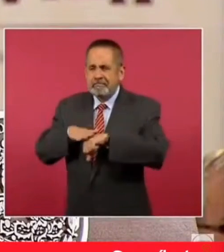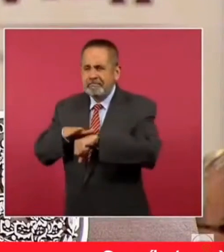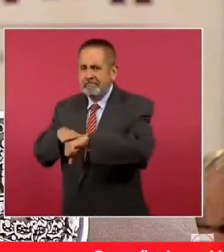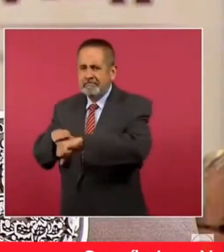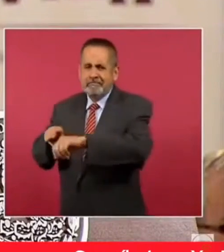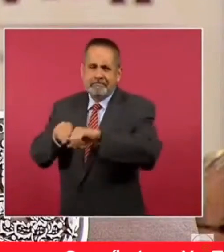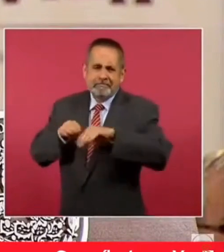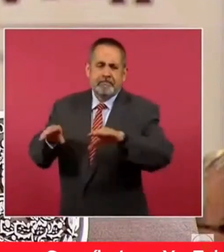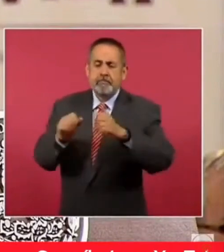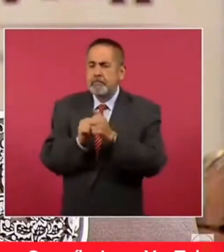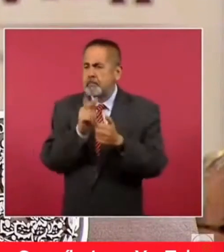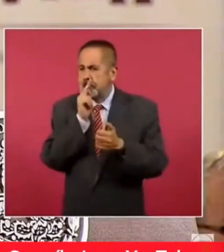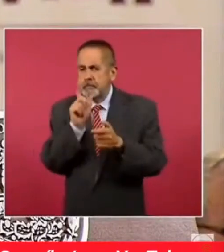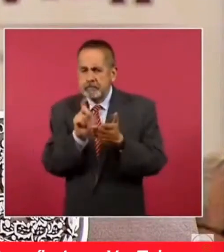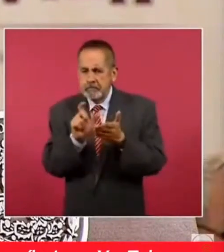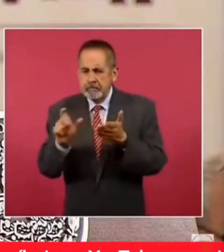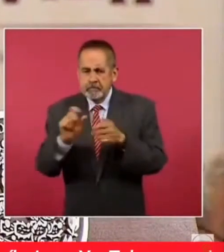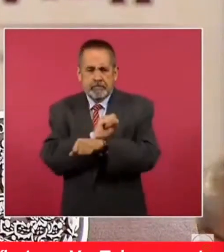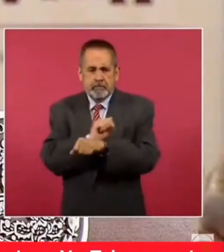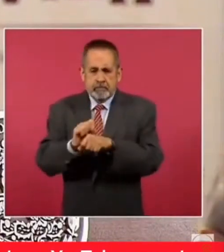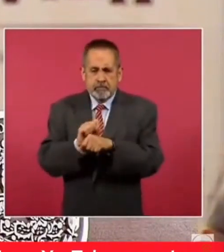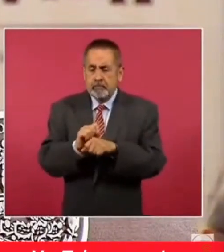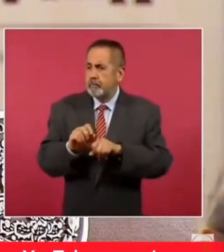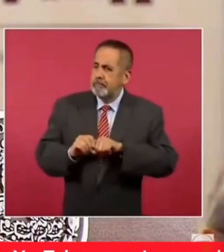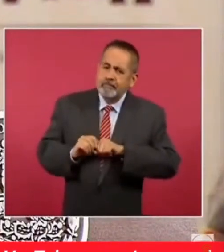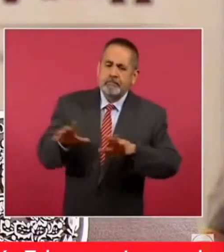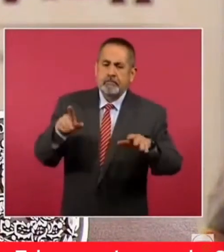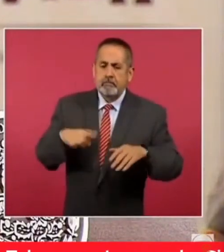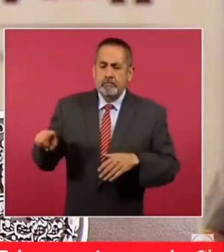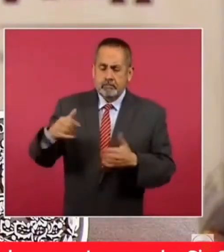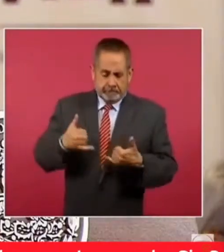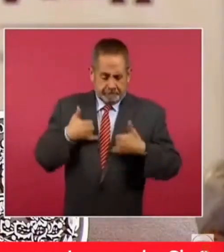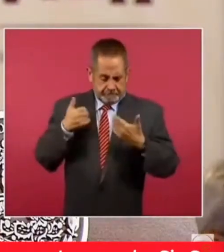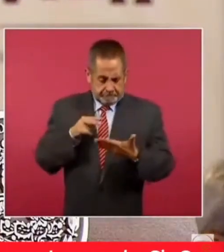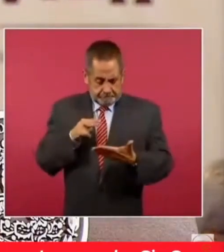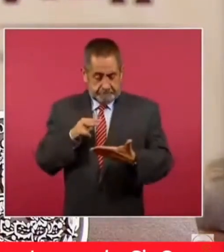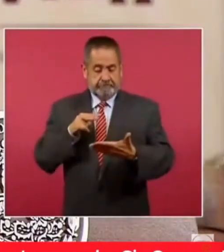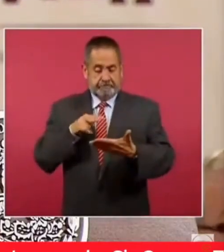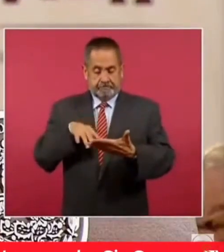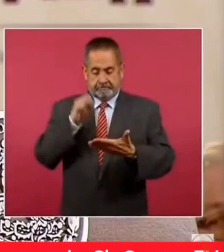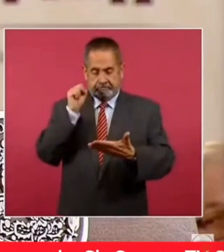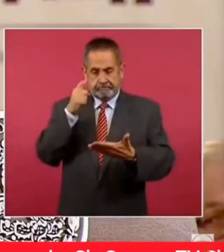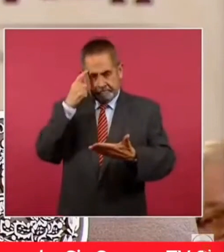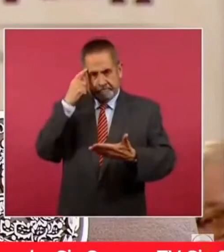en un lenguaje claro, amigable para nuestros jóvenes y preciso.